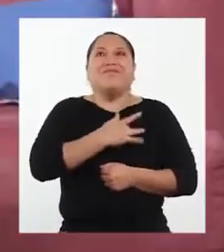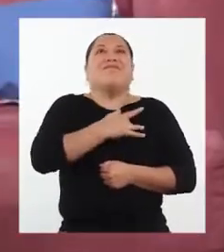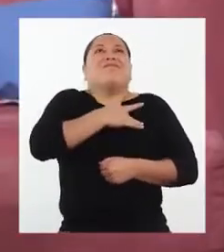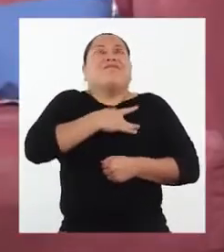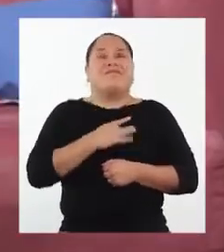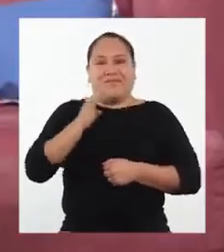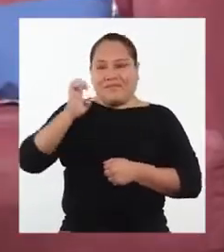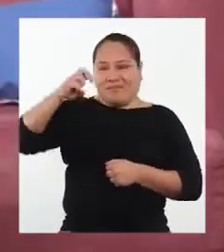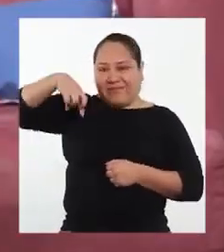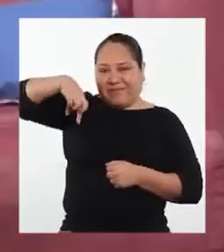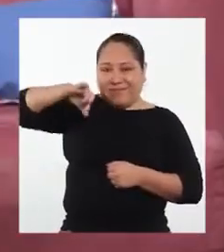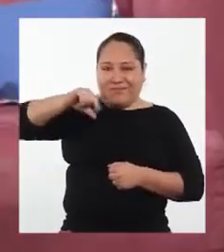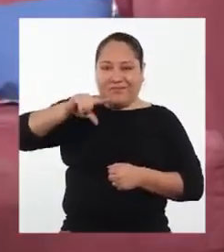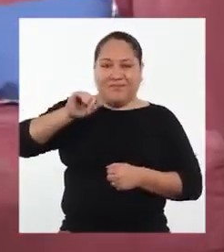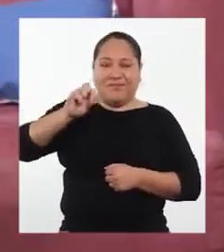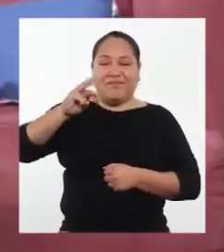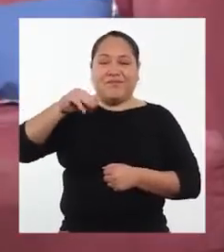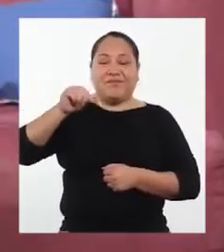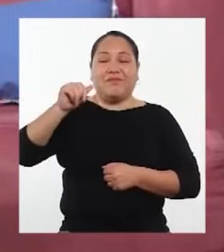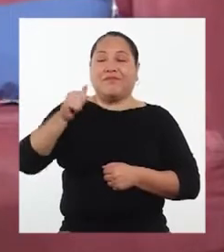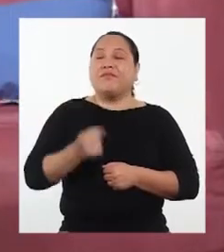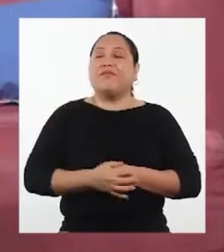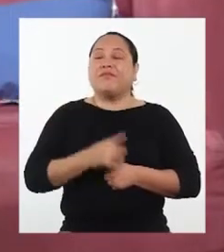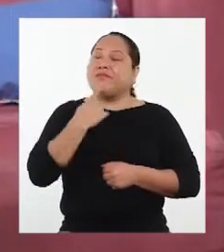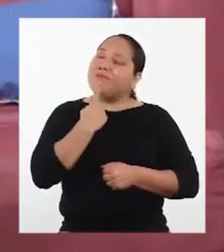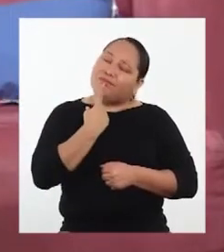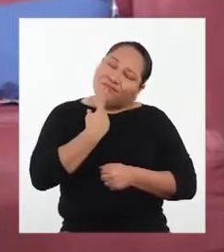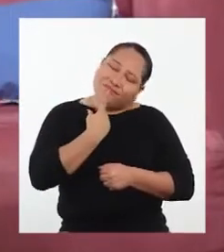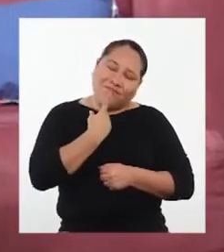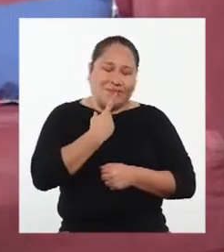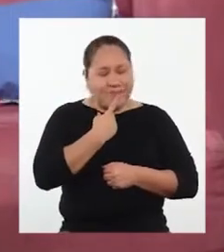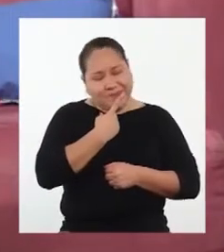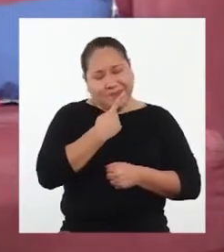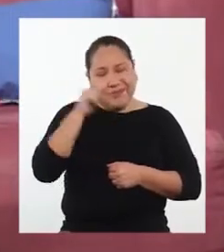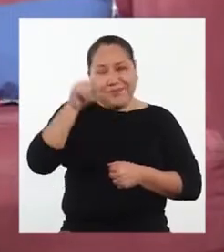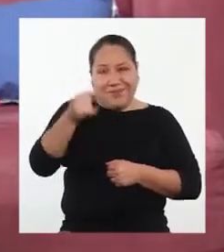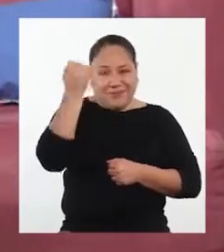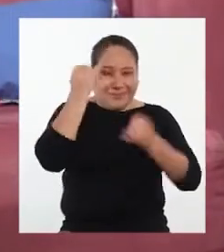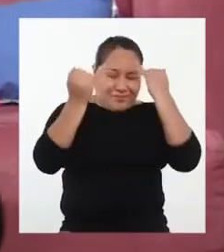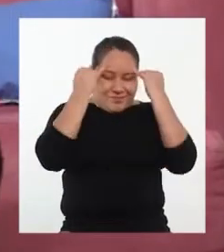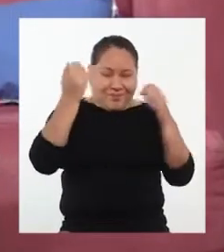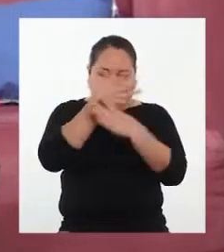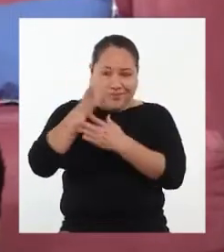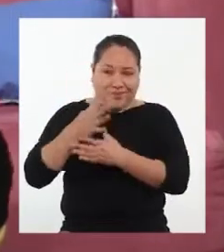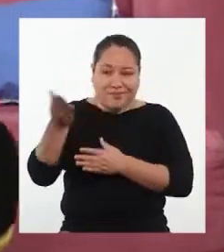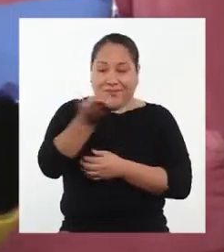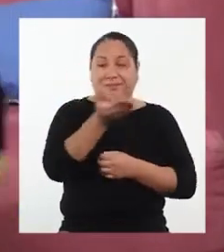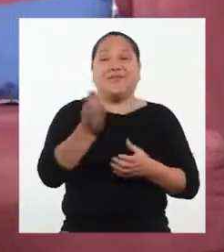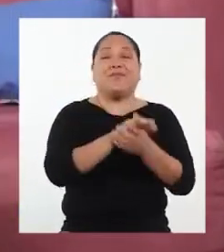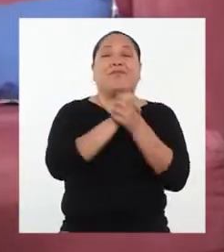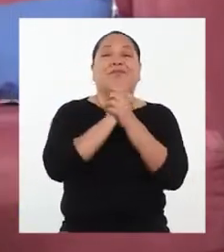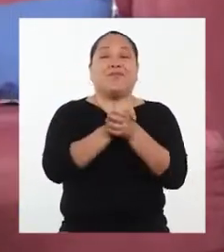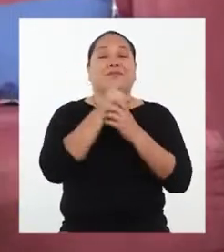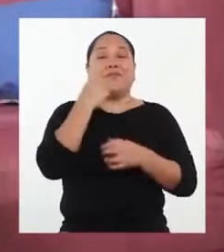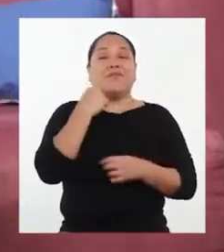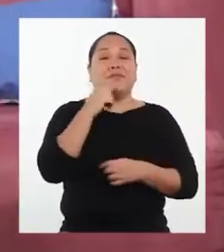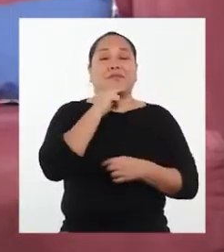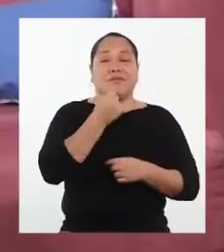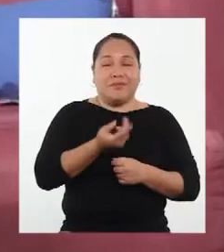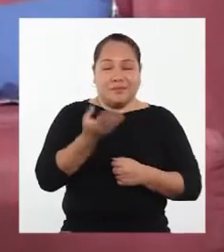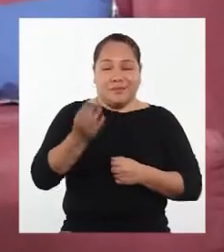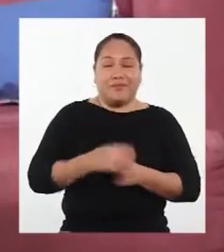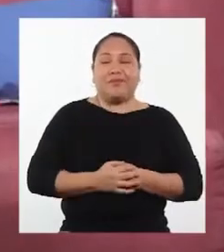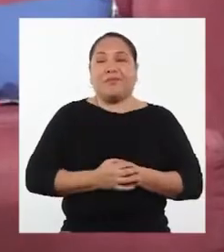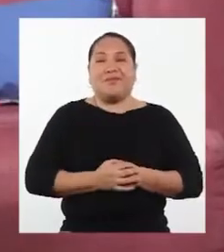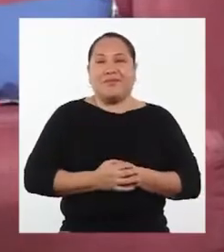e inspiraron los epigramas y tengo unas ideas para compartir con nuestras